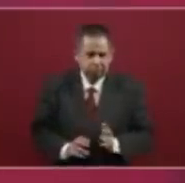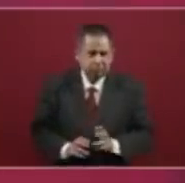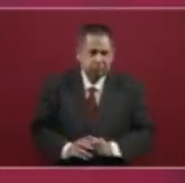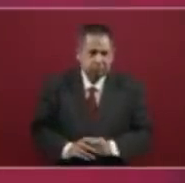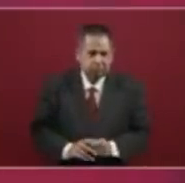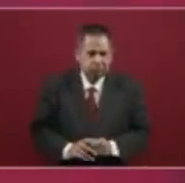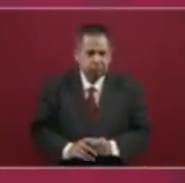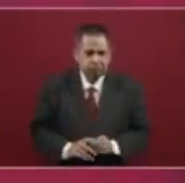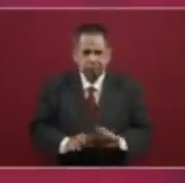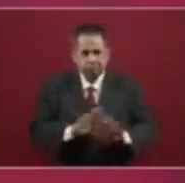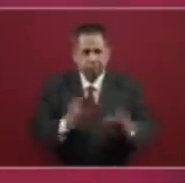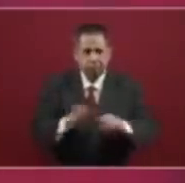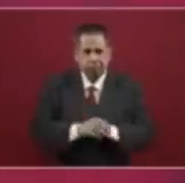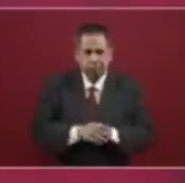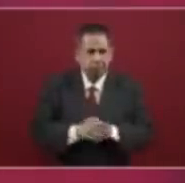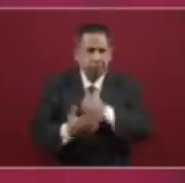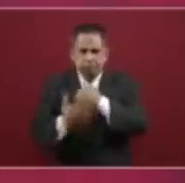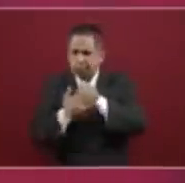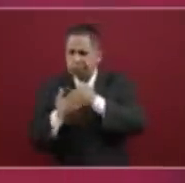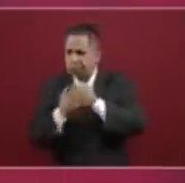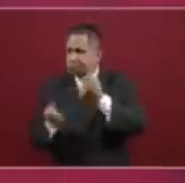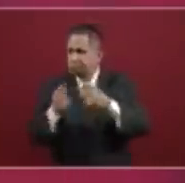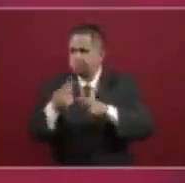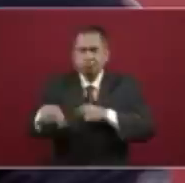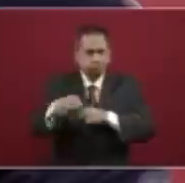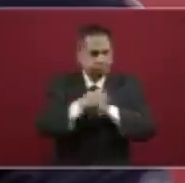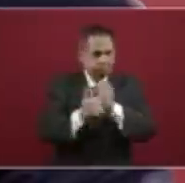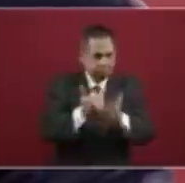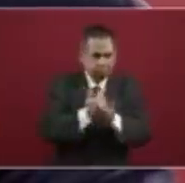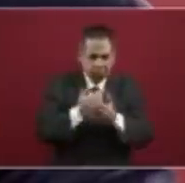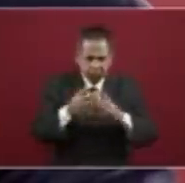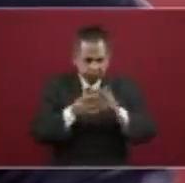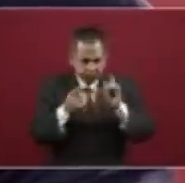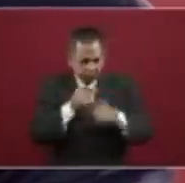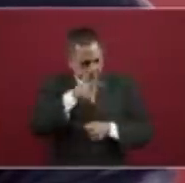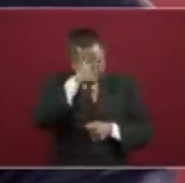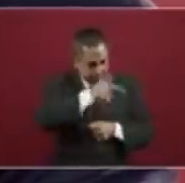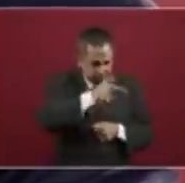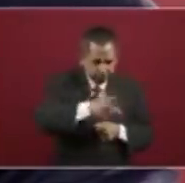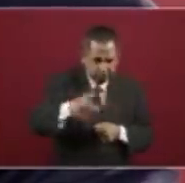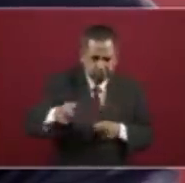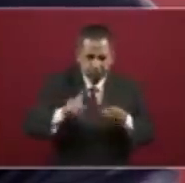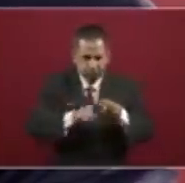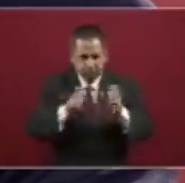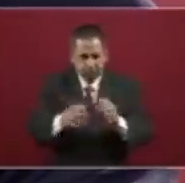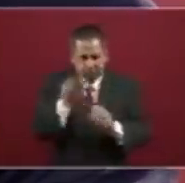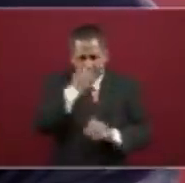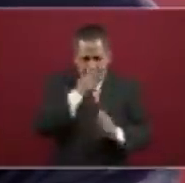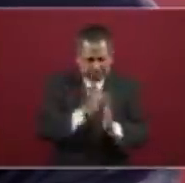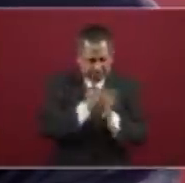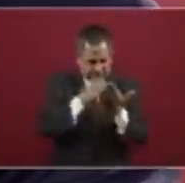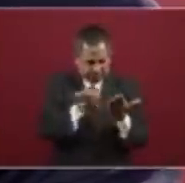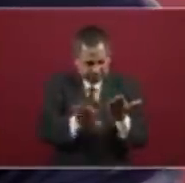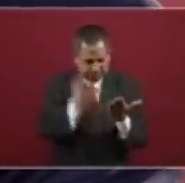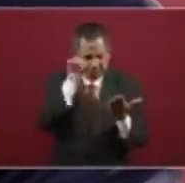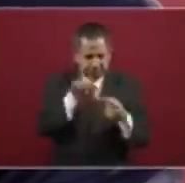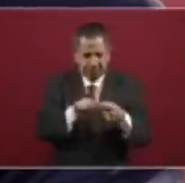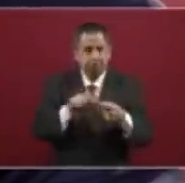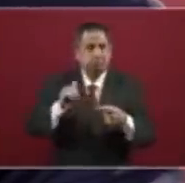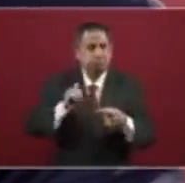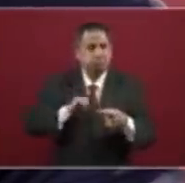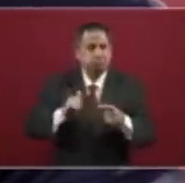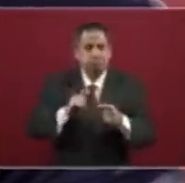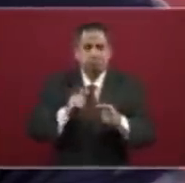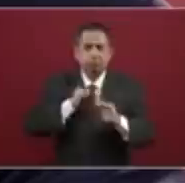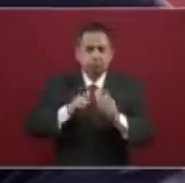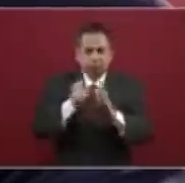Y ya hasta me han ayudado a encontrarlo en la Biblia, en el Antiguo Testamento,